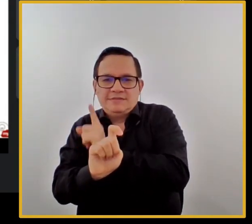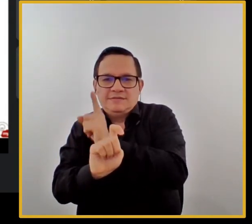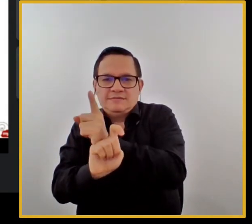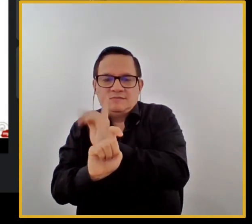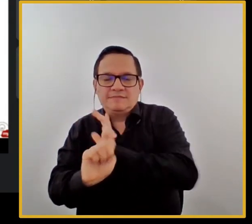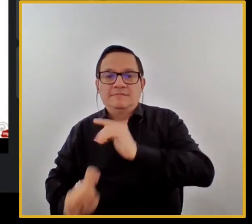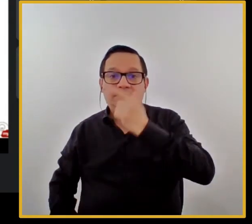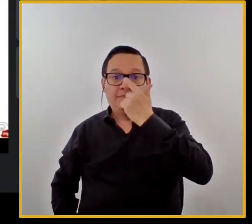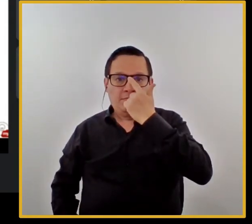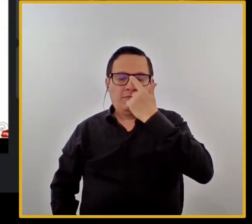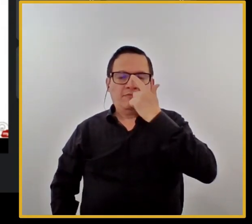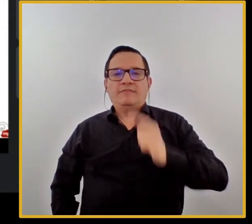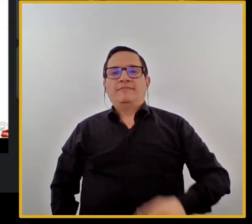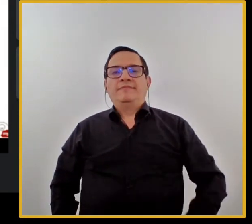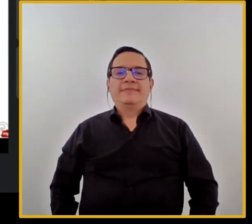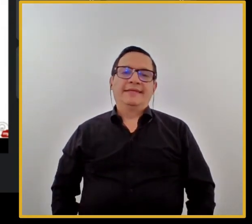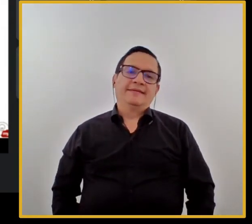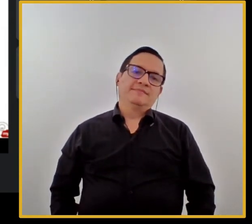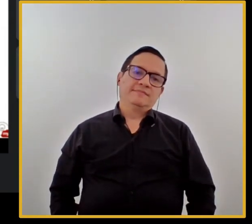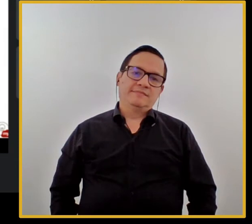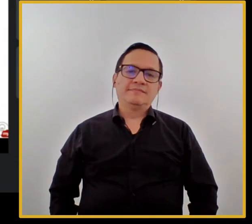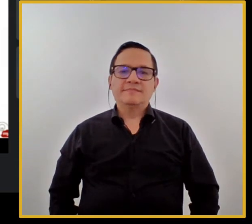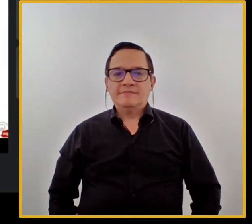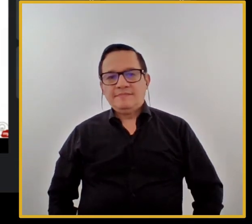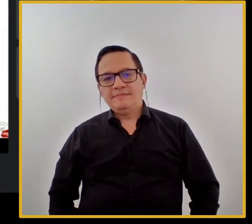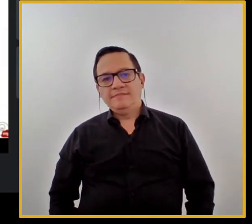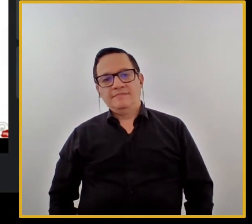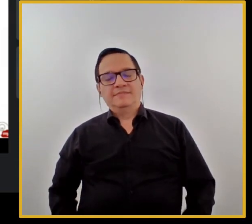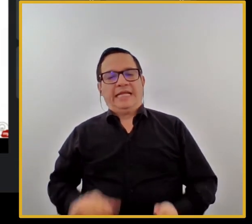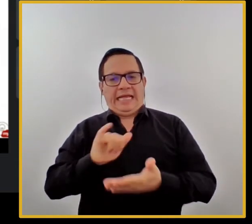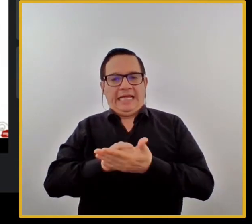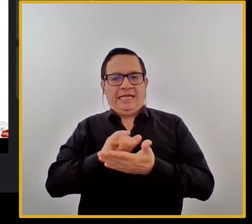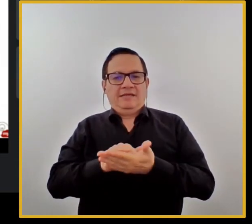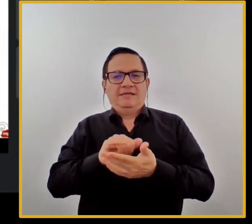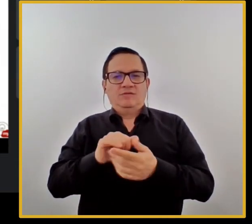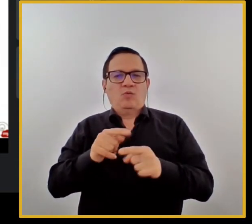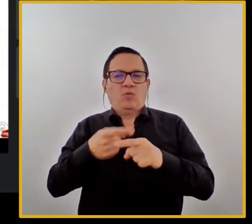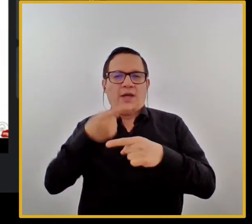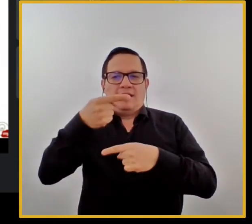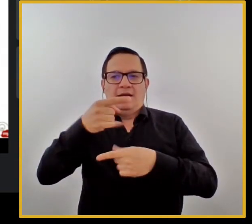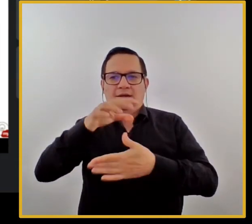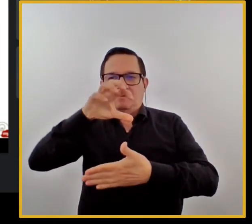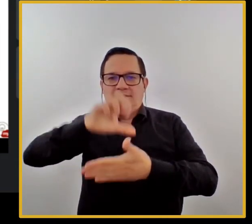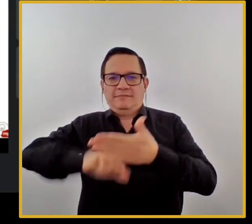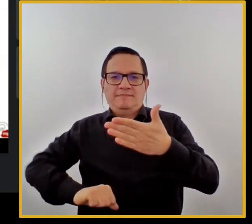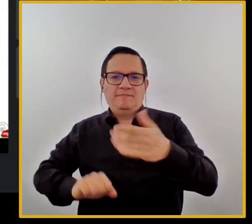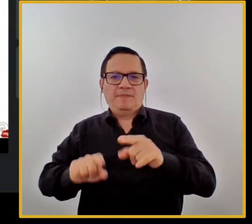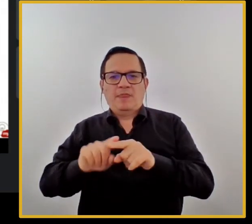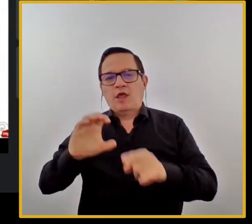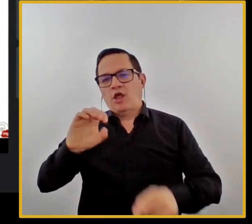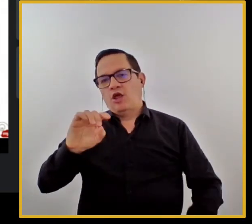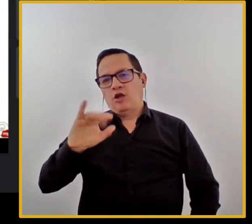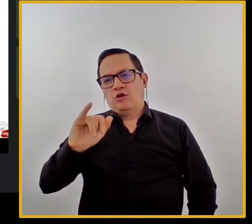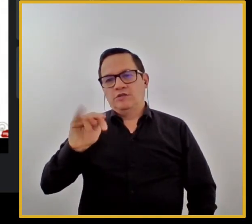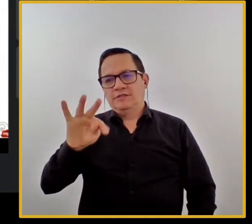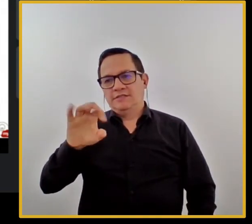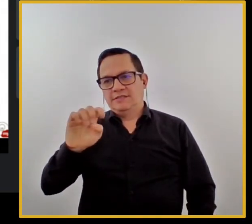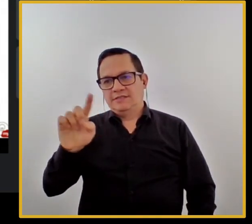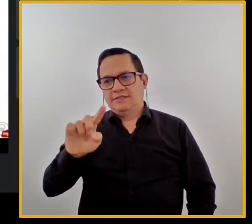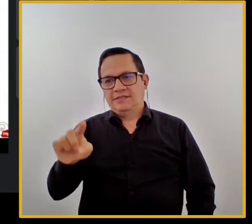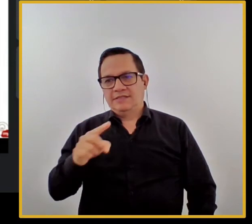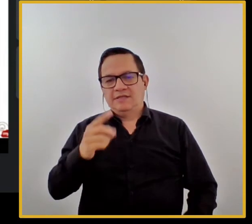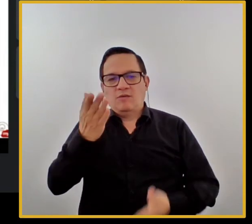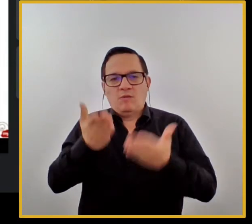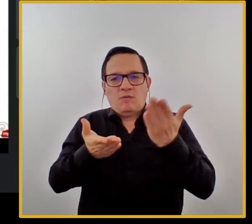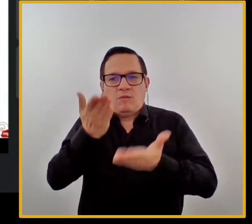Ah, tengo una recta. Sí, porque ahí aplico la propiedad de Cocientes. cociente de potencia